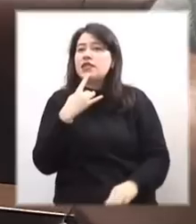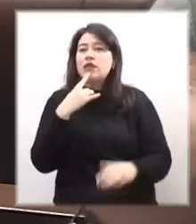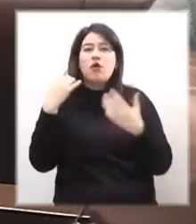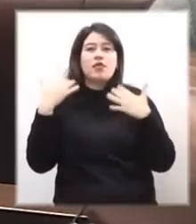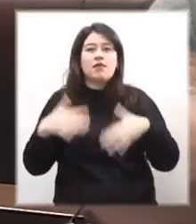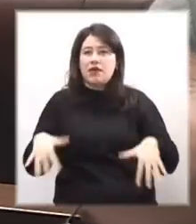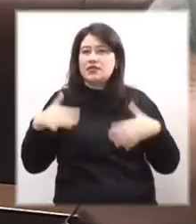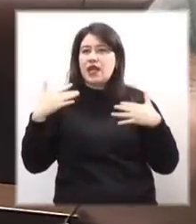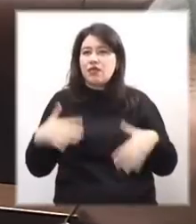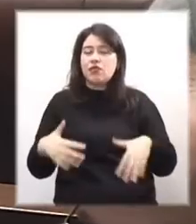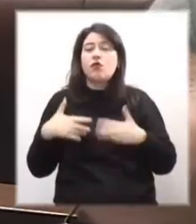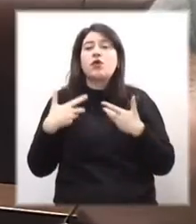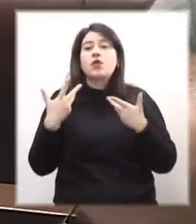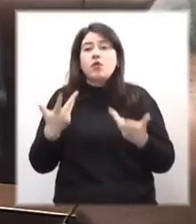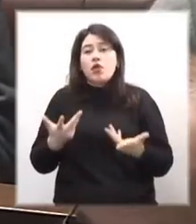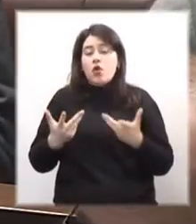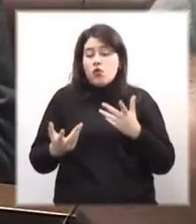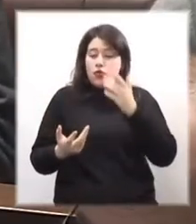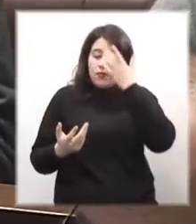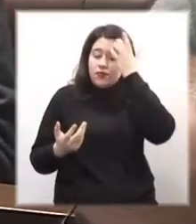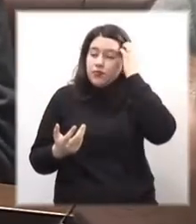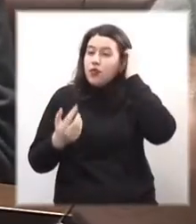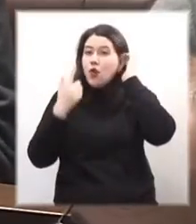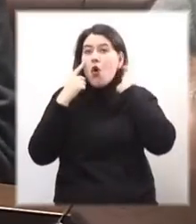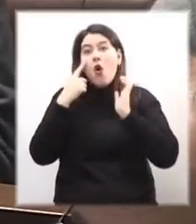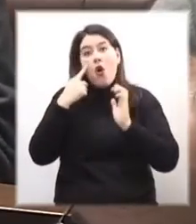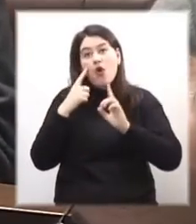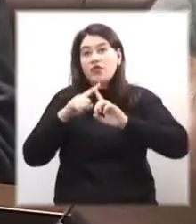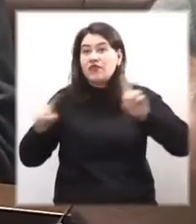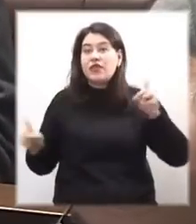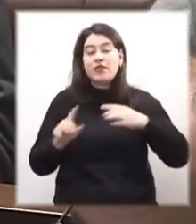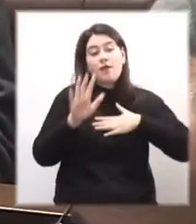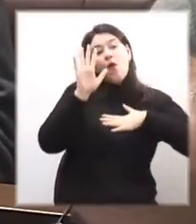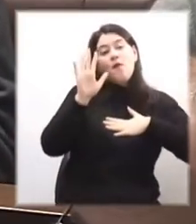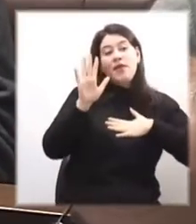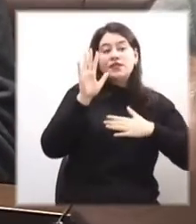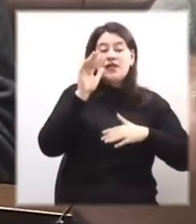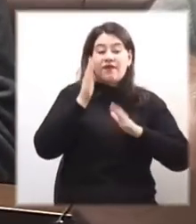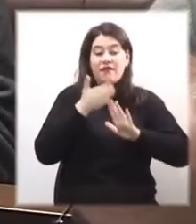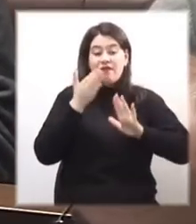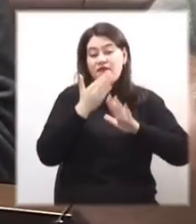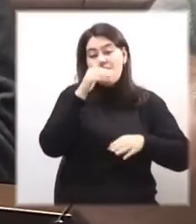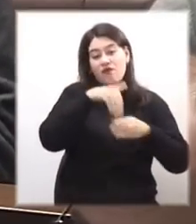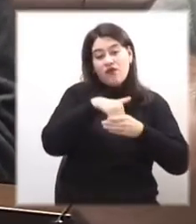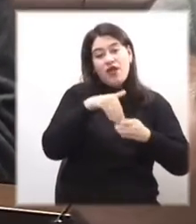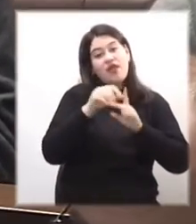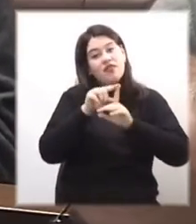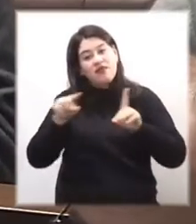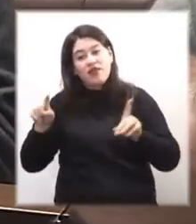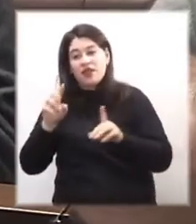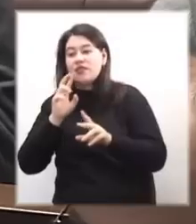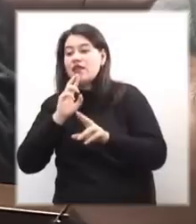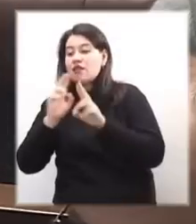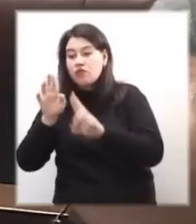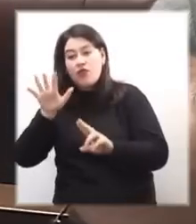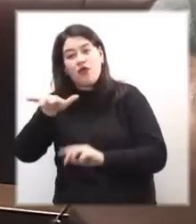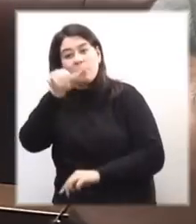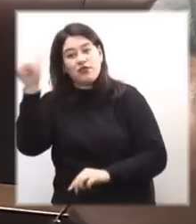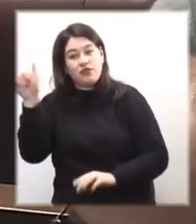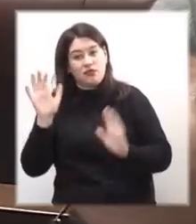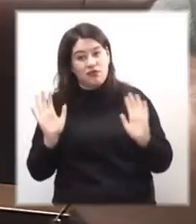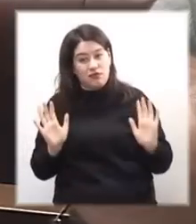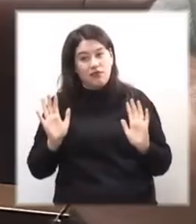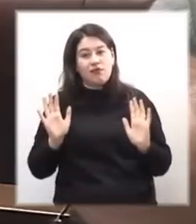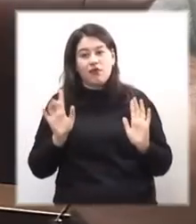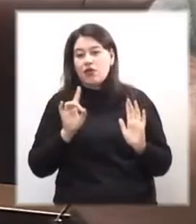enorme. Y que una cosa nuevamente es hacer promesas electorales y otra muy distinta es ser exitoso con la política que se lleva adelante. Claramente,